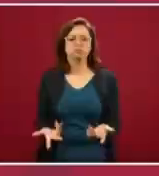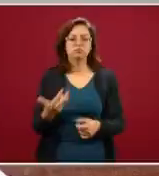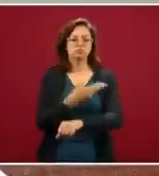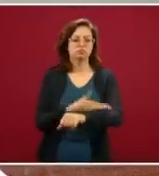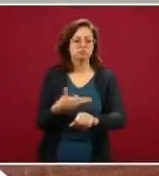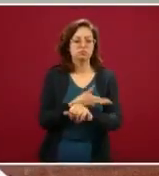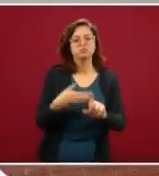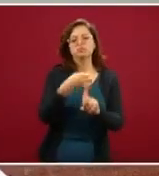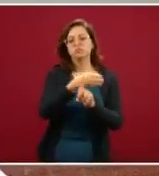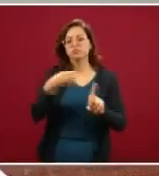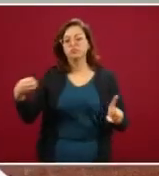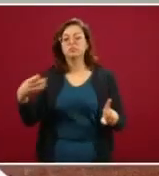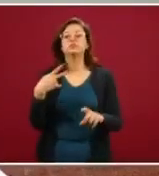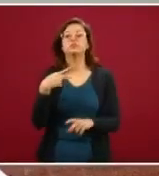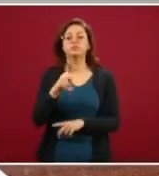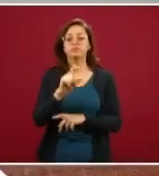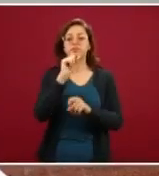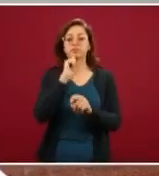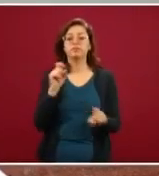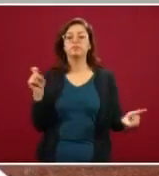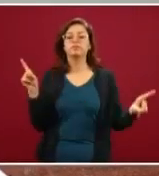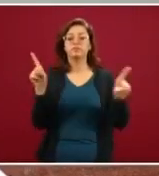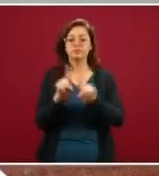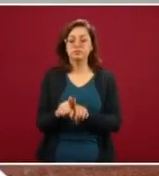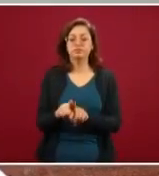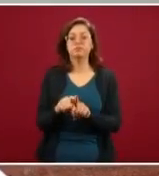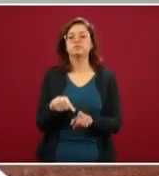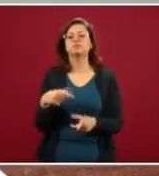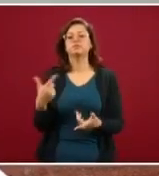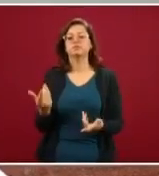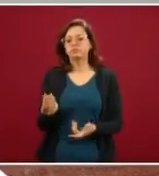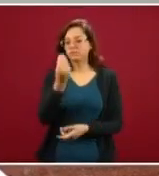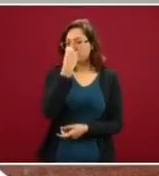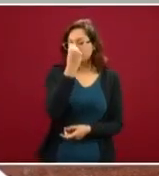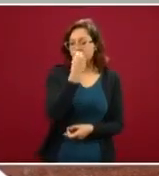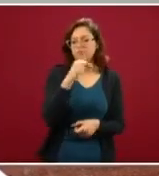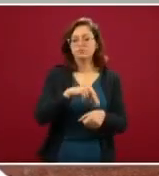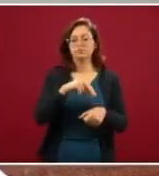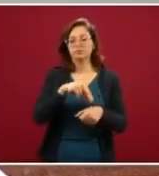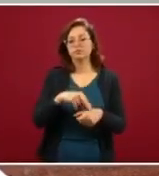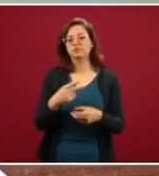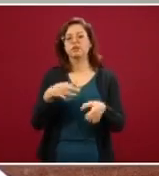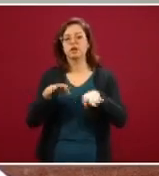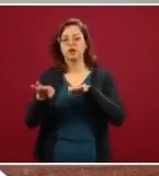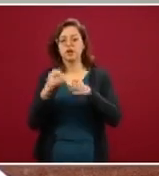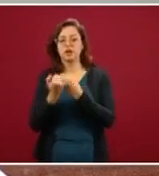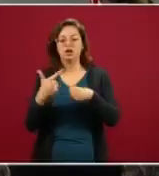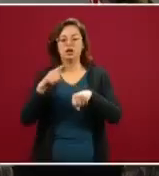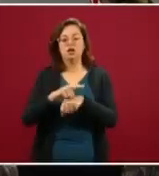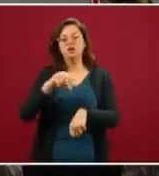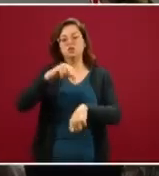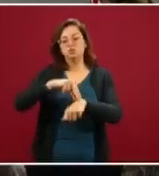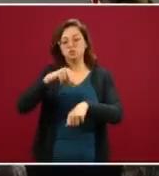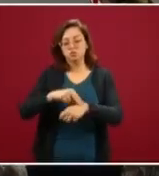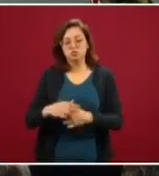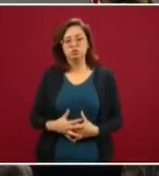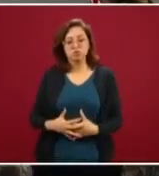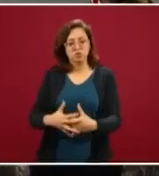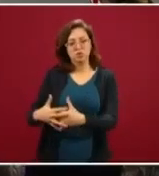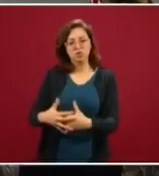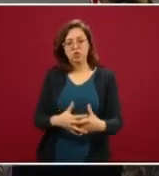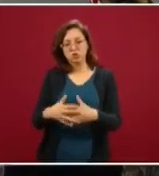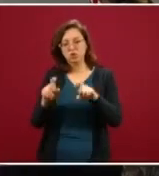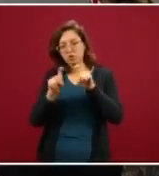organiza, da las pláticas, pero también va la nutrióloga, la trabajadora social, el médico ginecólogo, el